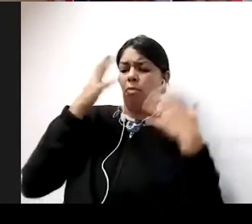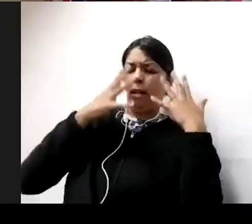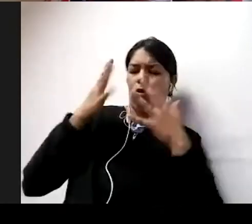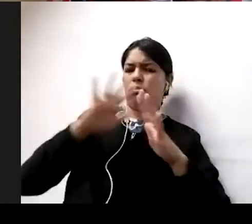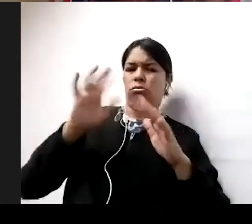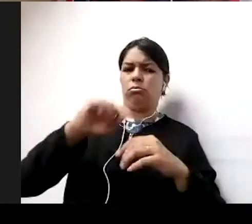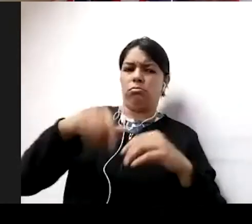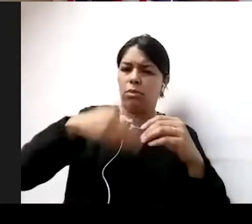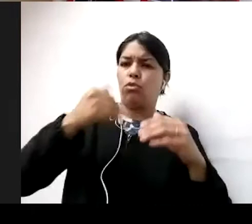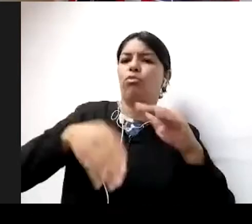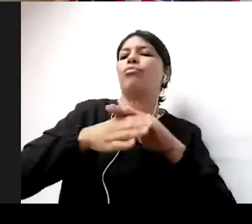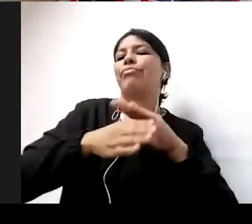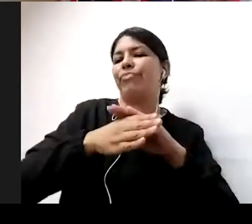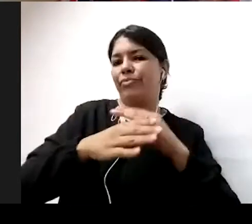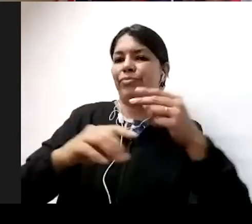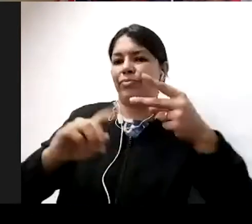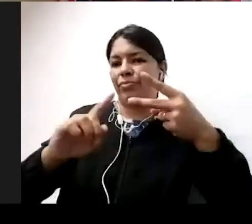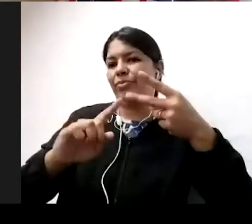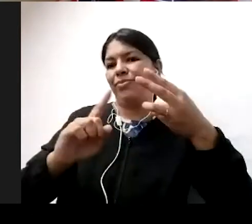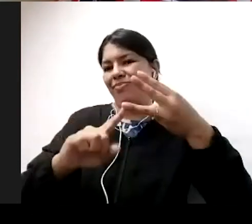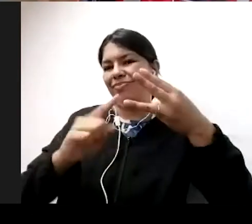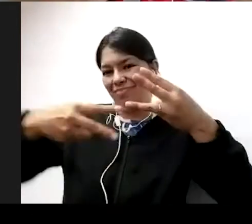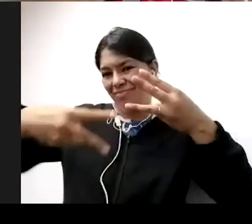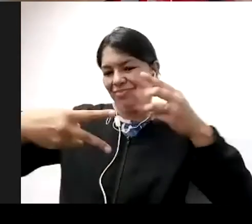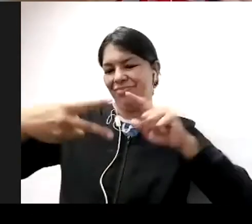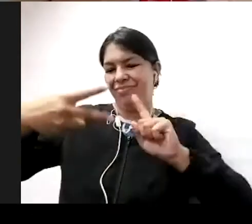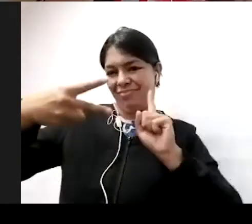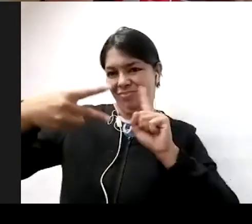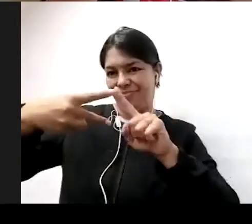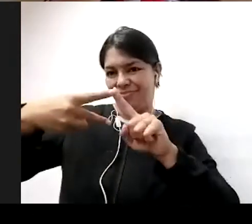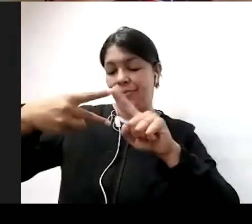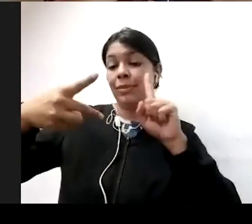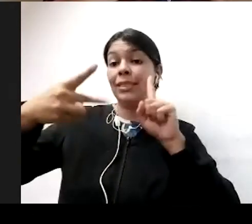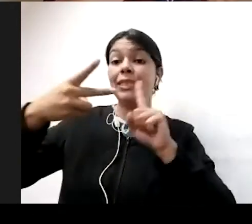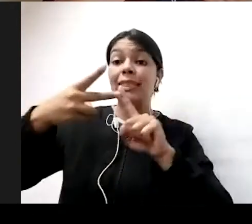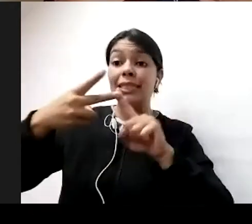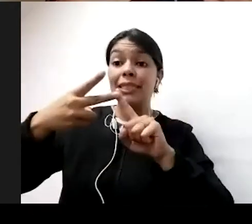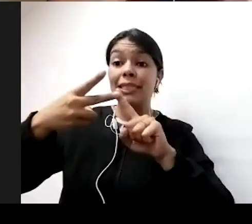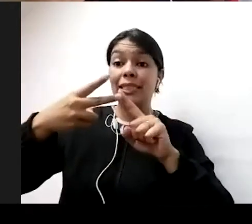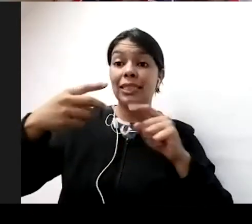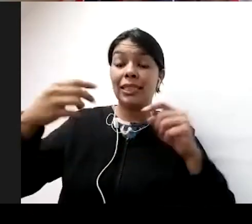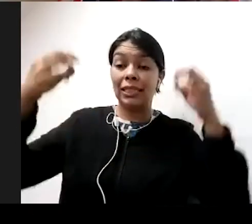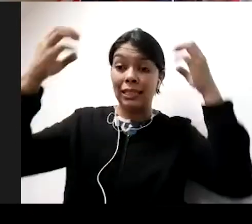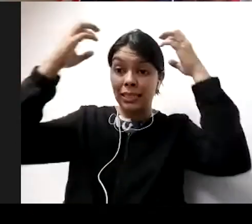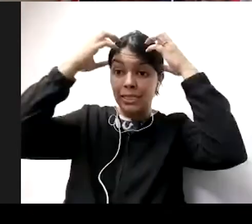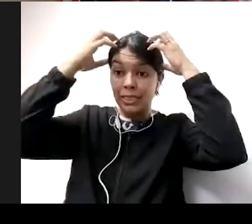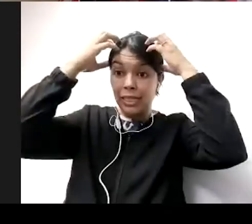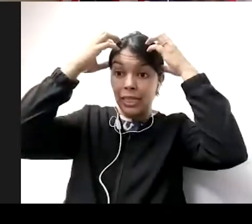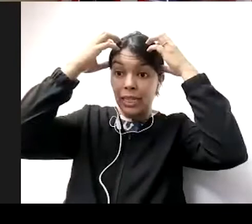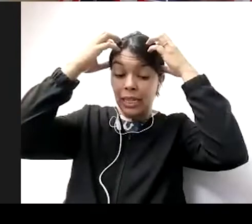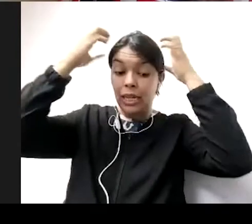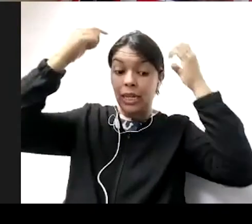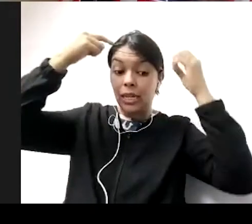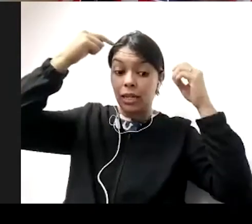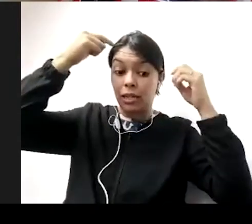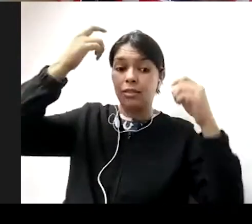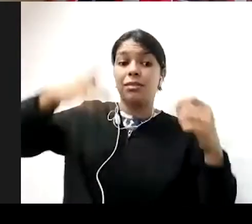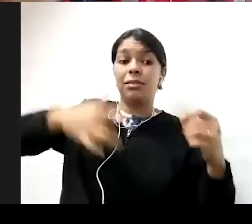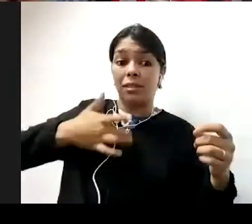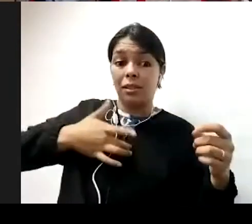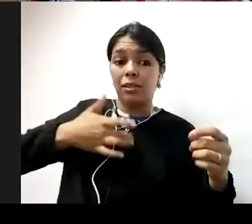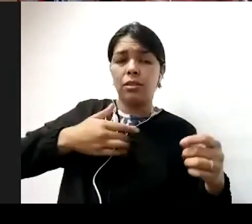de dependencia es la dependencia psíquica, que es cuando la persona se convence ella misma que necesita la sustancia para estar